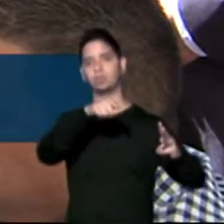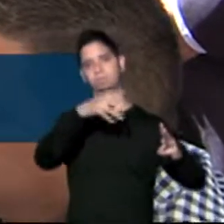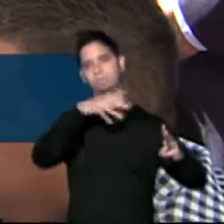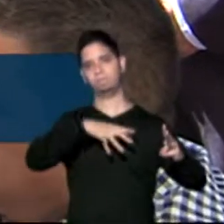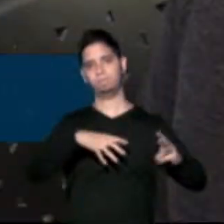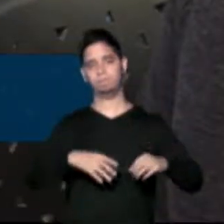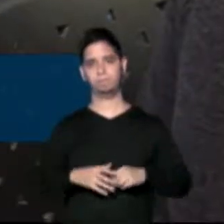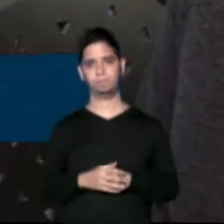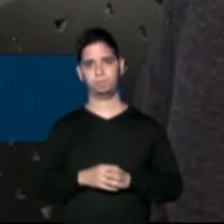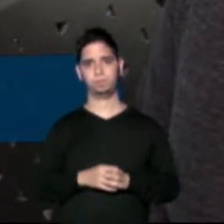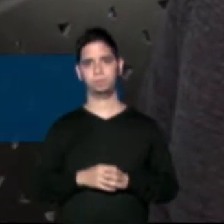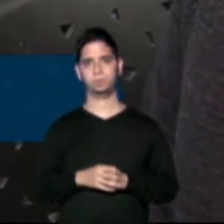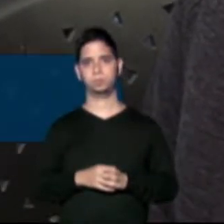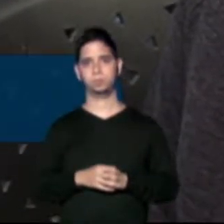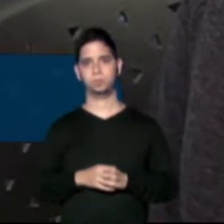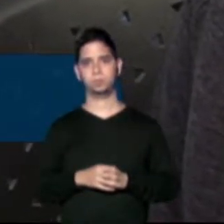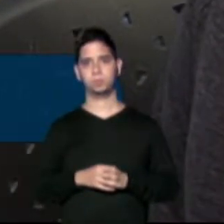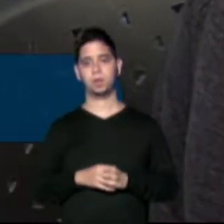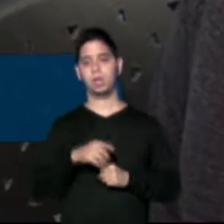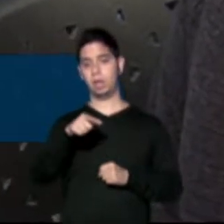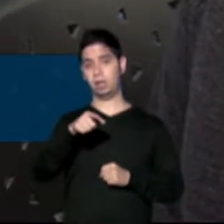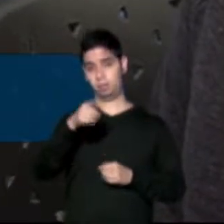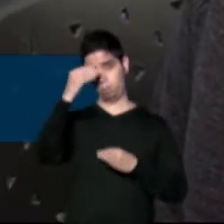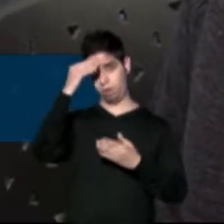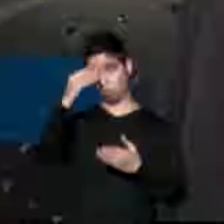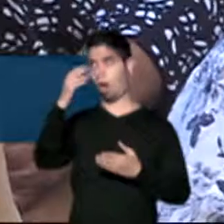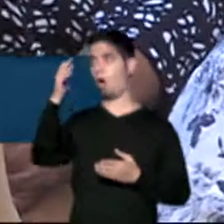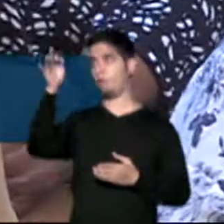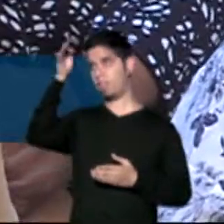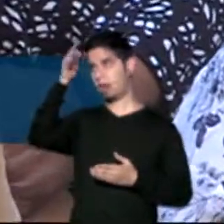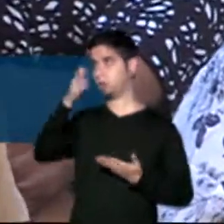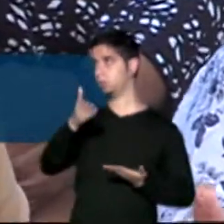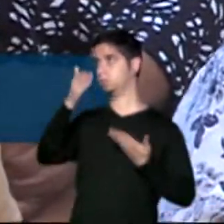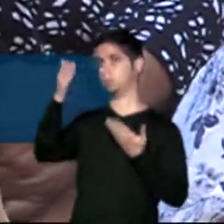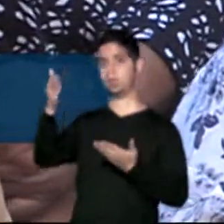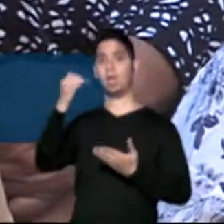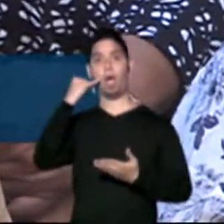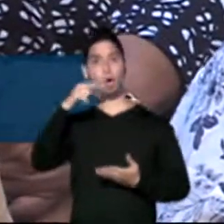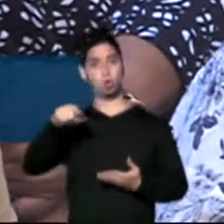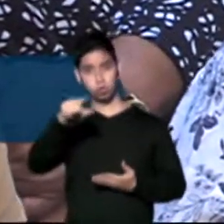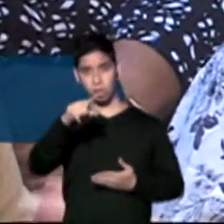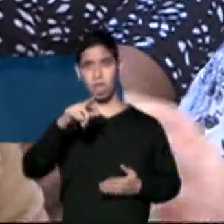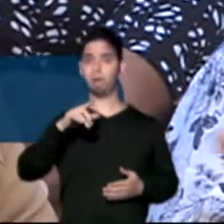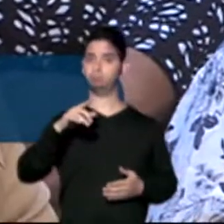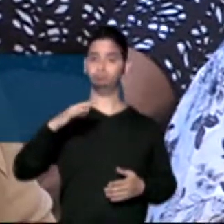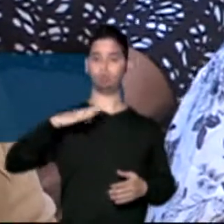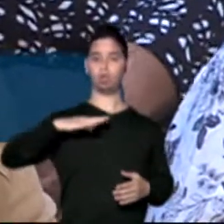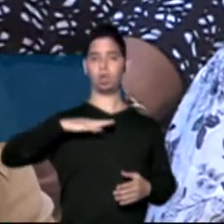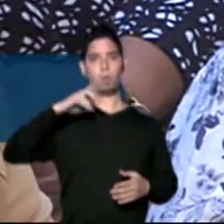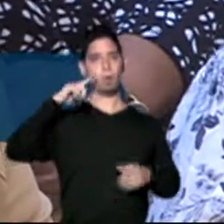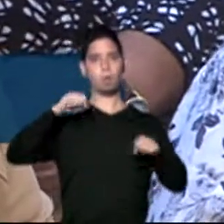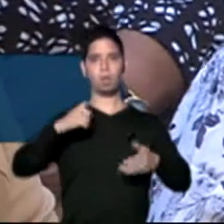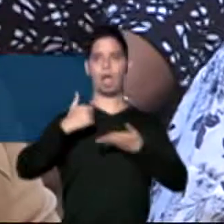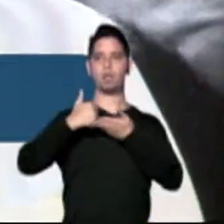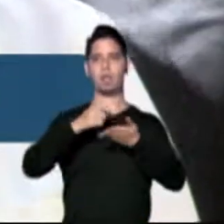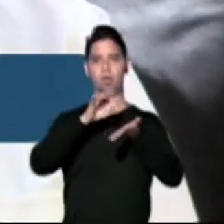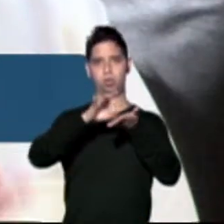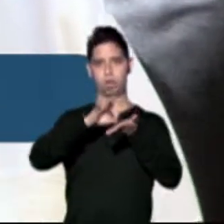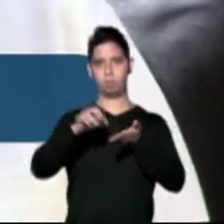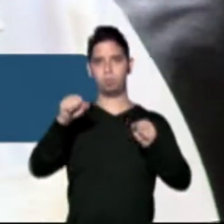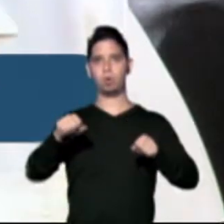se presentará en mayo ante las entidades federales. Si usted interesa ser voluntario para realizar el conteo, puede inscribirse en la página